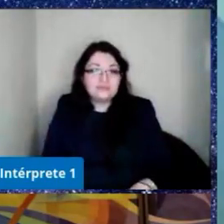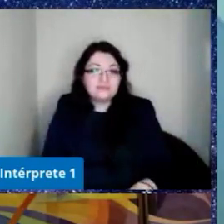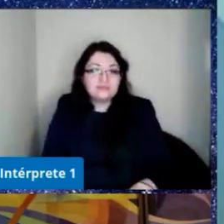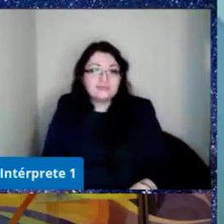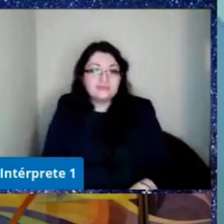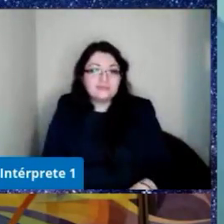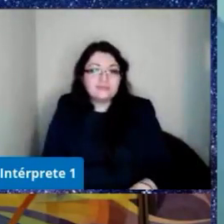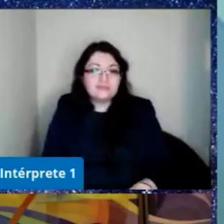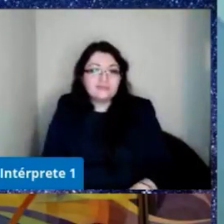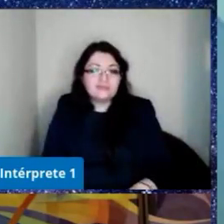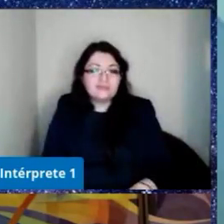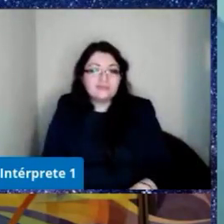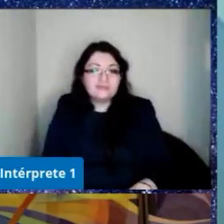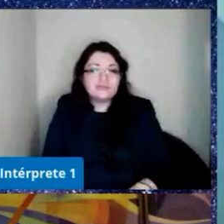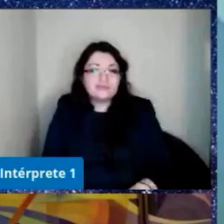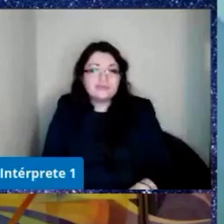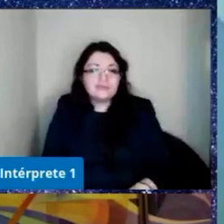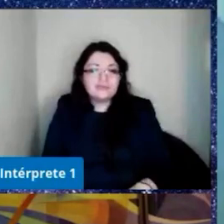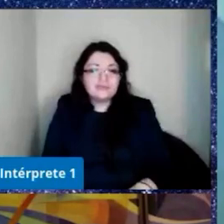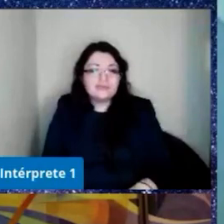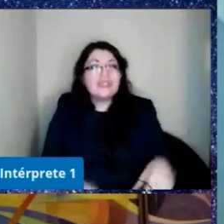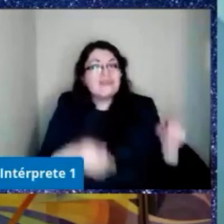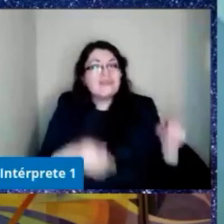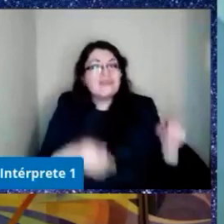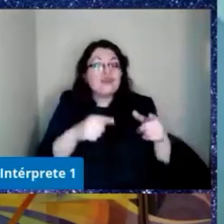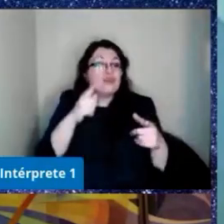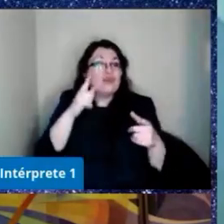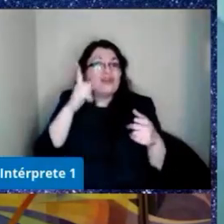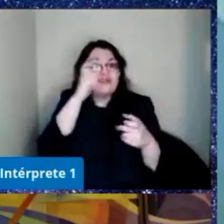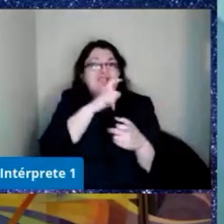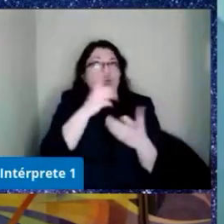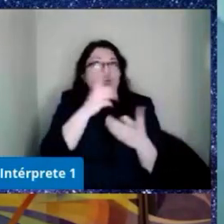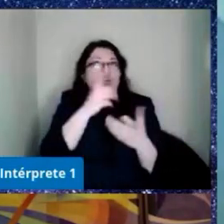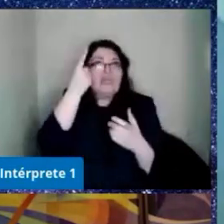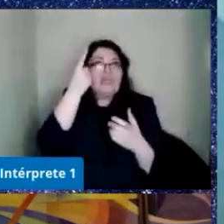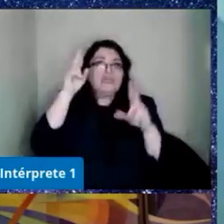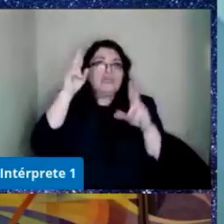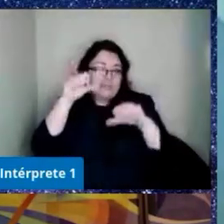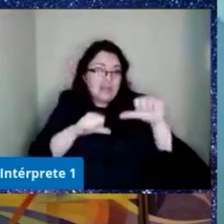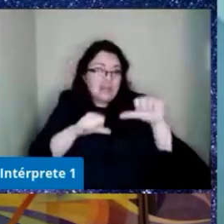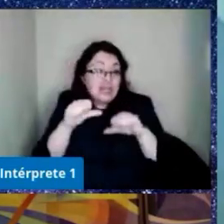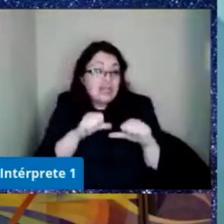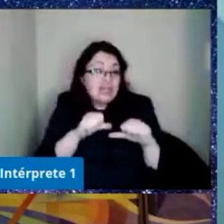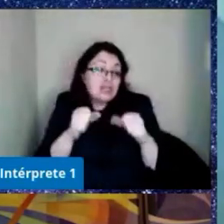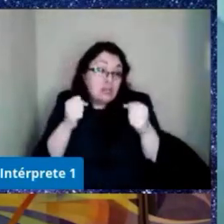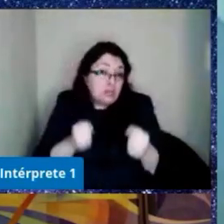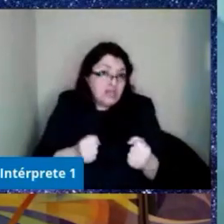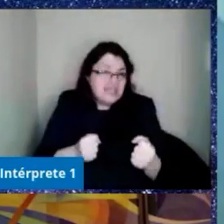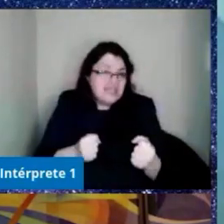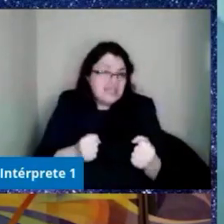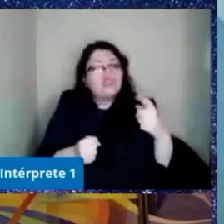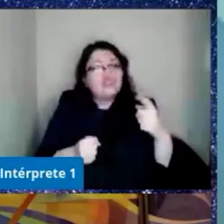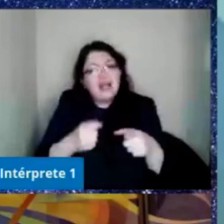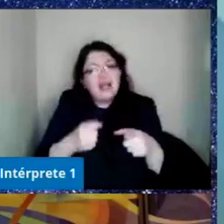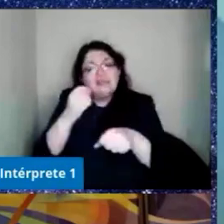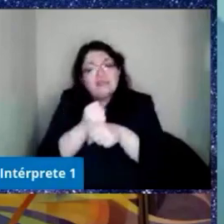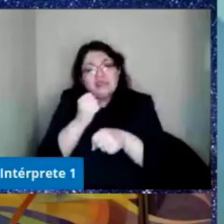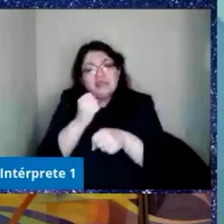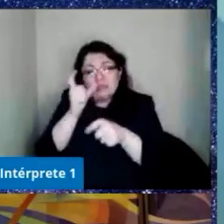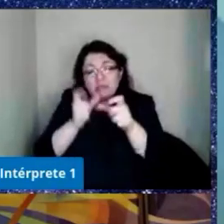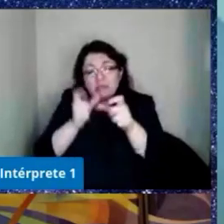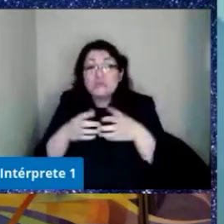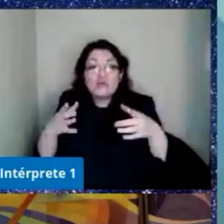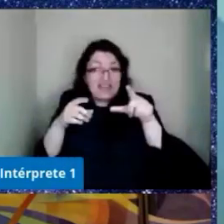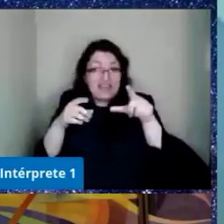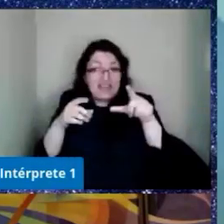la vida para poder entender ciencia, por ejemplo, y en eso trabajamos un montón de gente. De hecho, ese logo muy bonito que